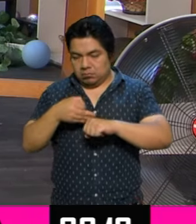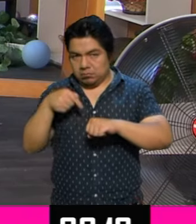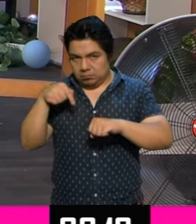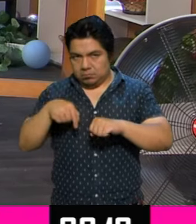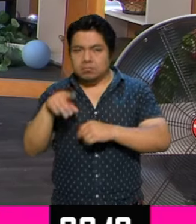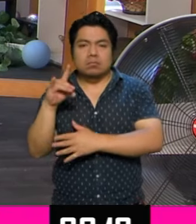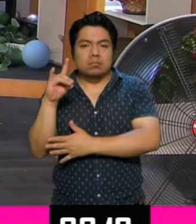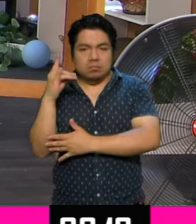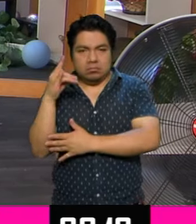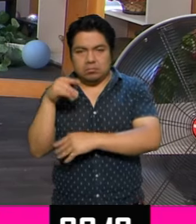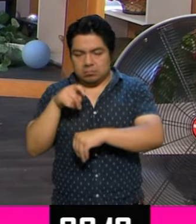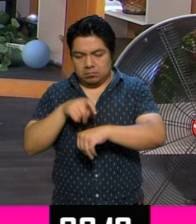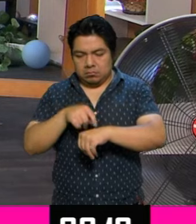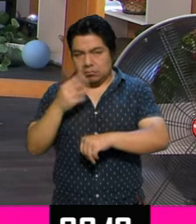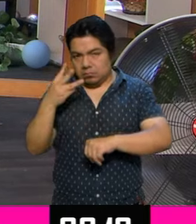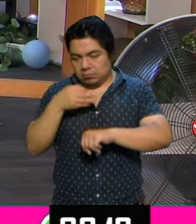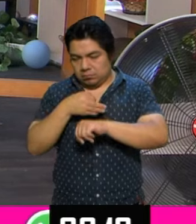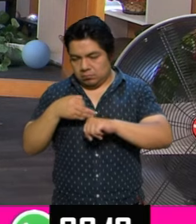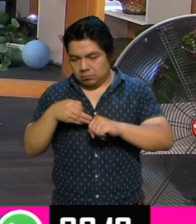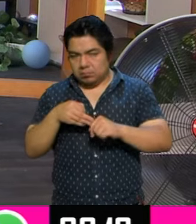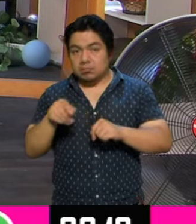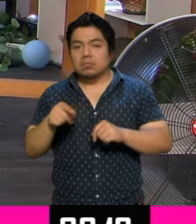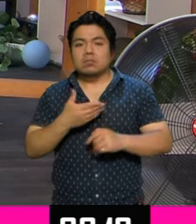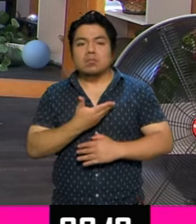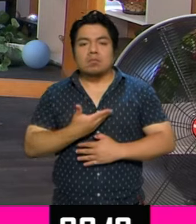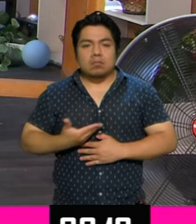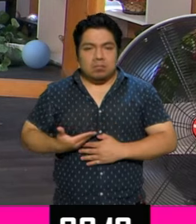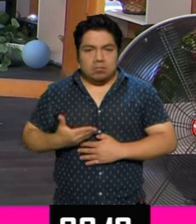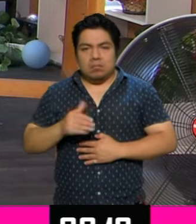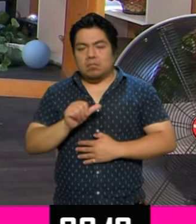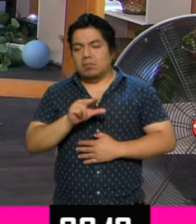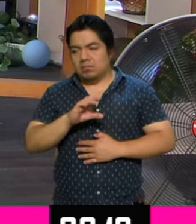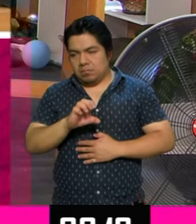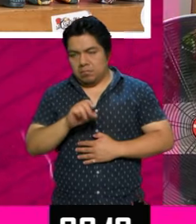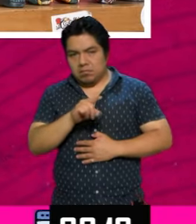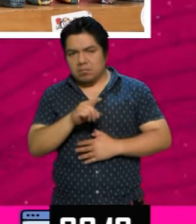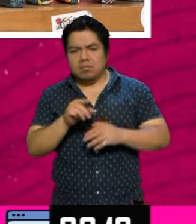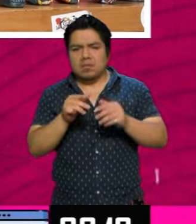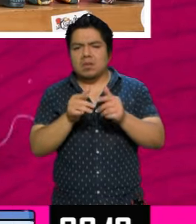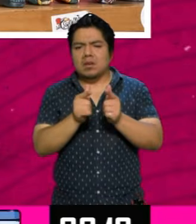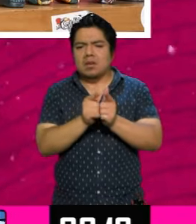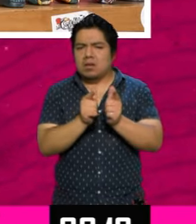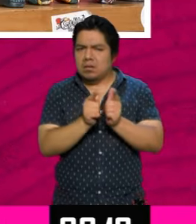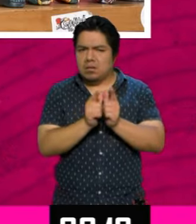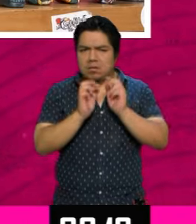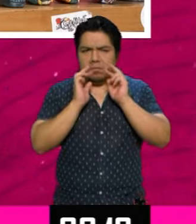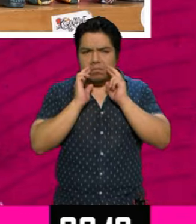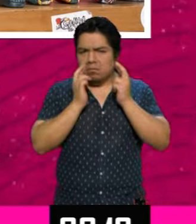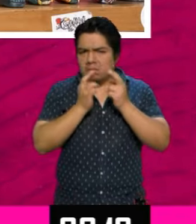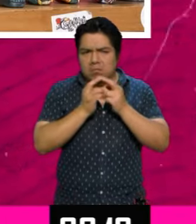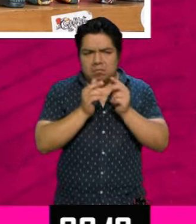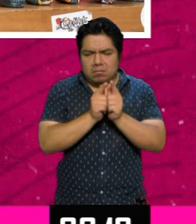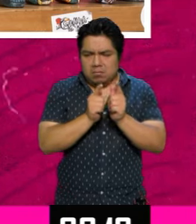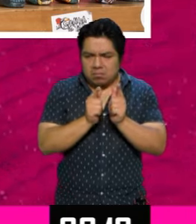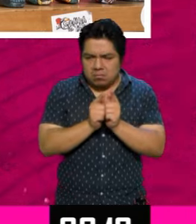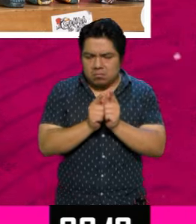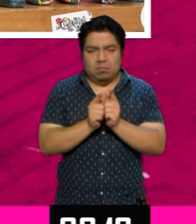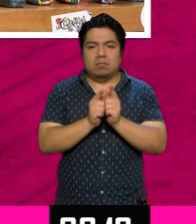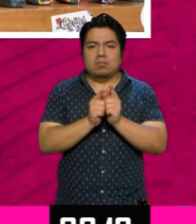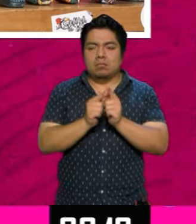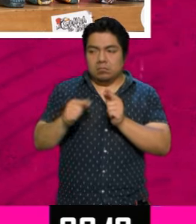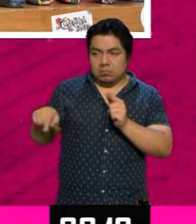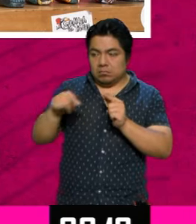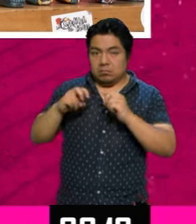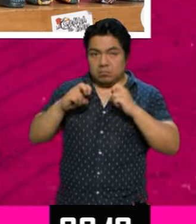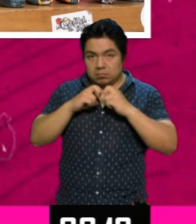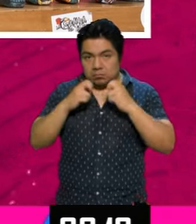boliviana, cuando el presidente Arce estaba en una reunión de gabinete y, según cuenta la